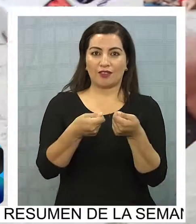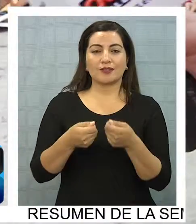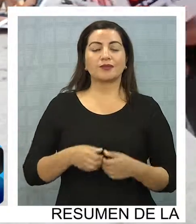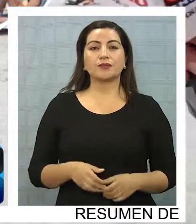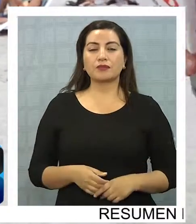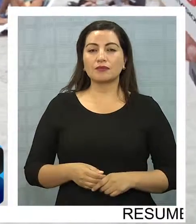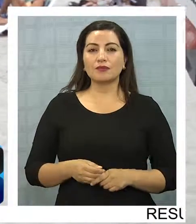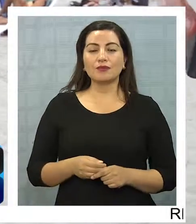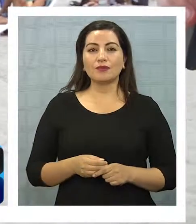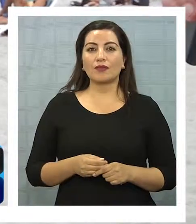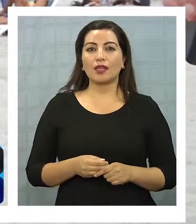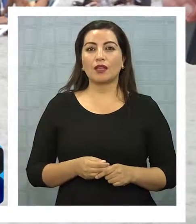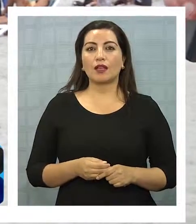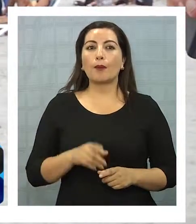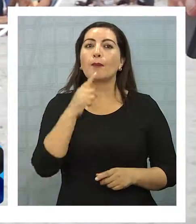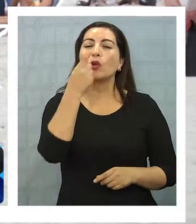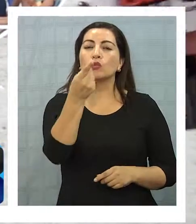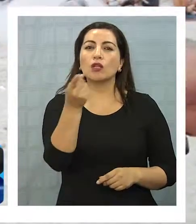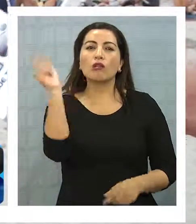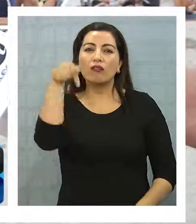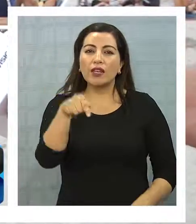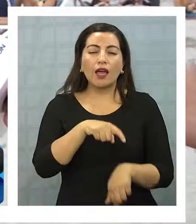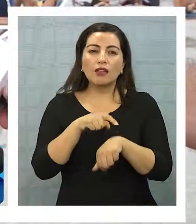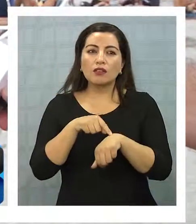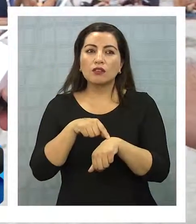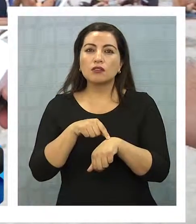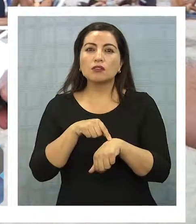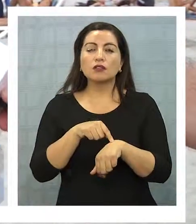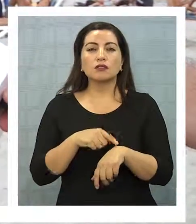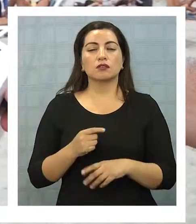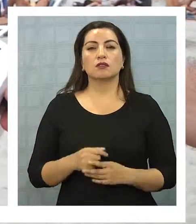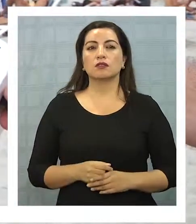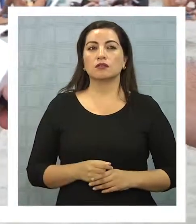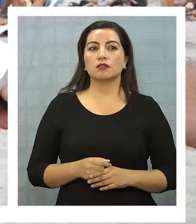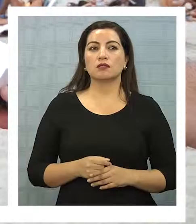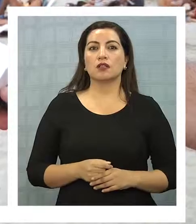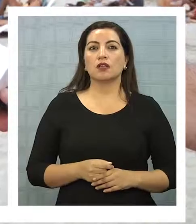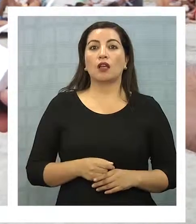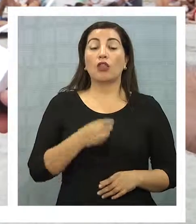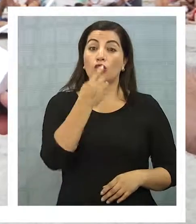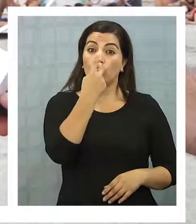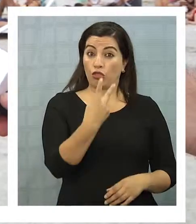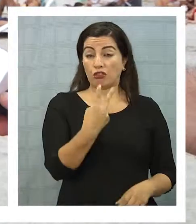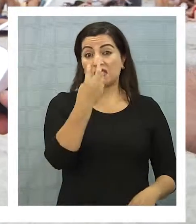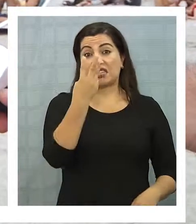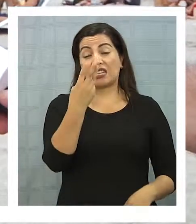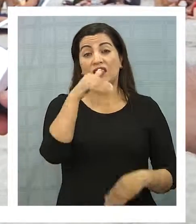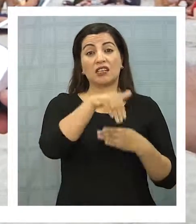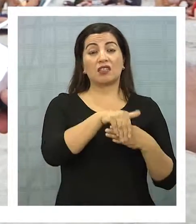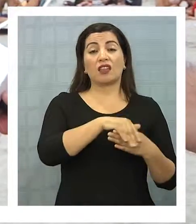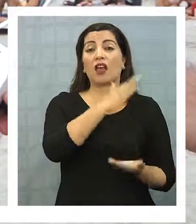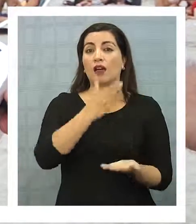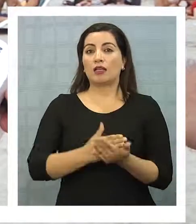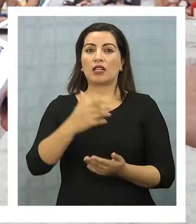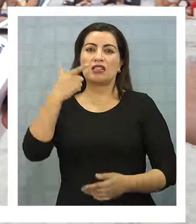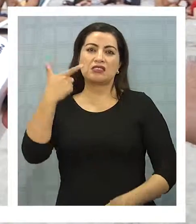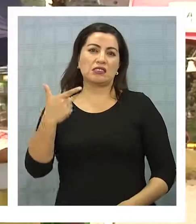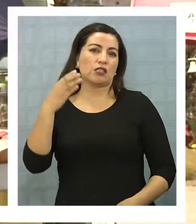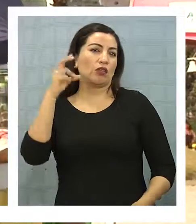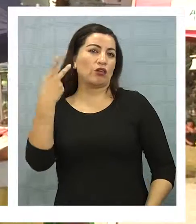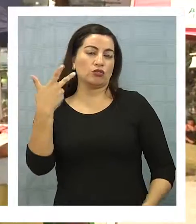¿Y de a qué hora hasta qué hora estás vendiendo esto? Estamos aproximadamente desde las dos, tres de la tarde hasta las siete, ocho de la noche